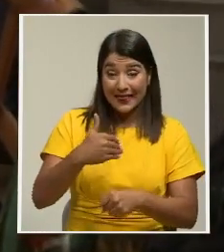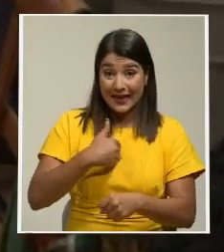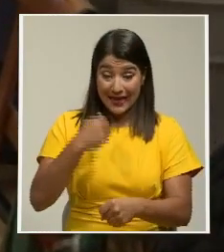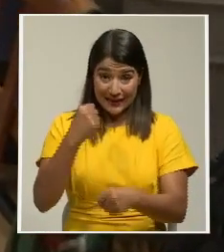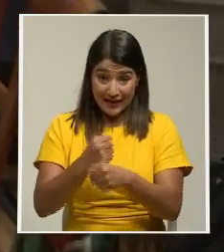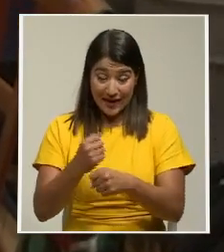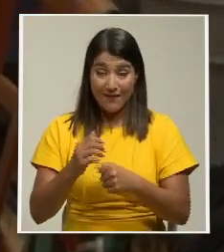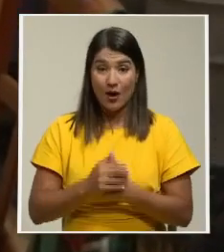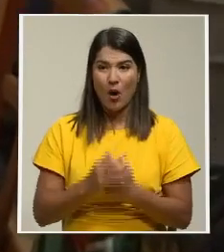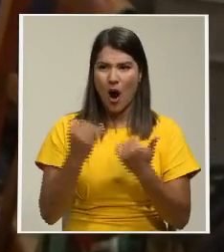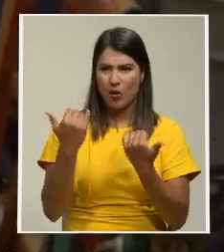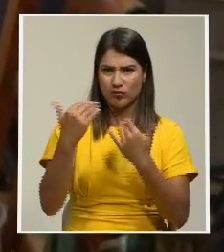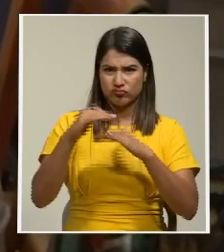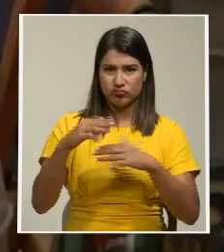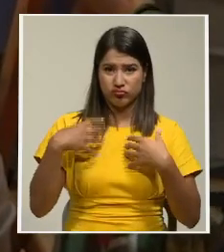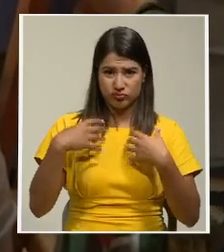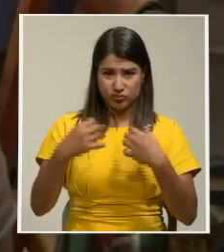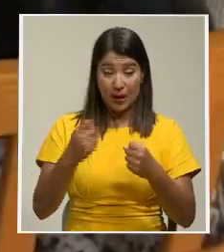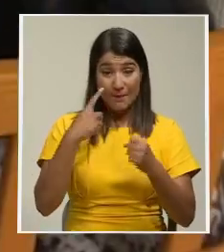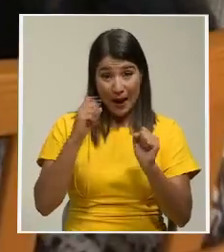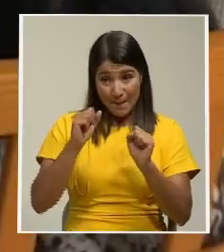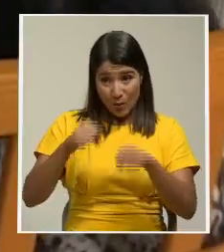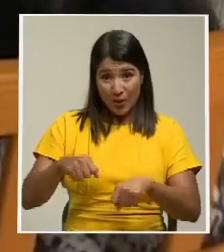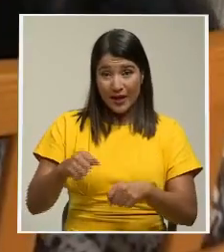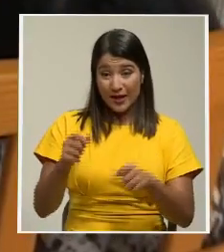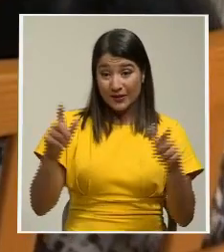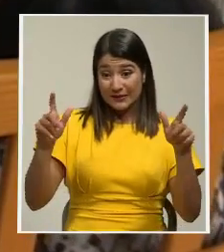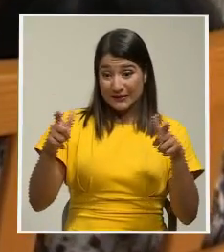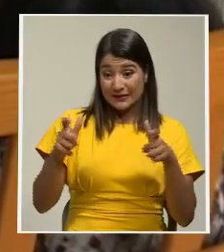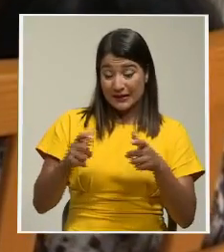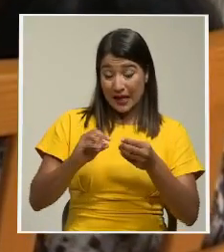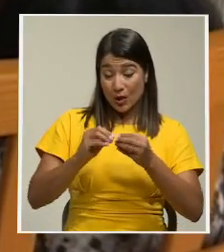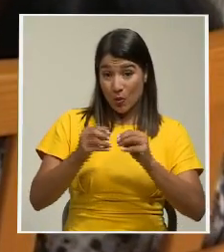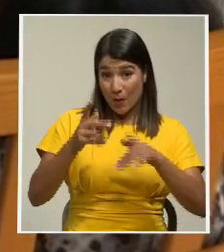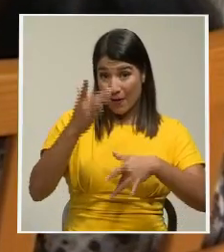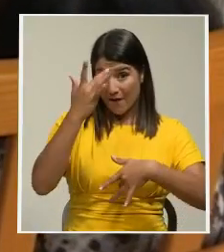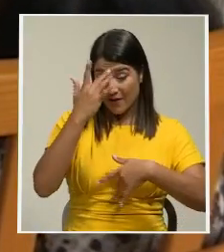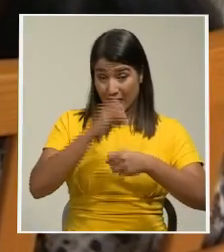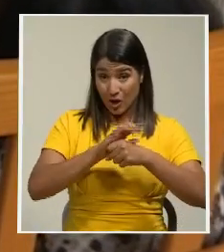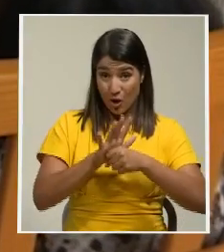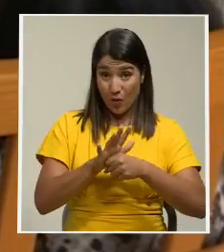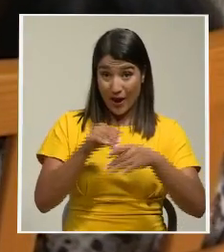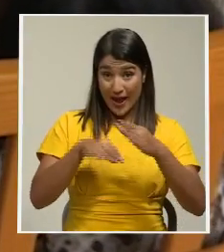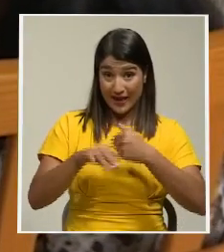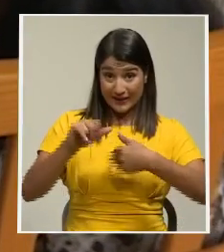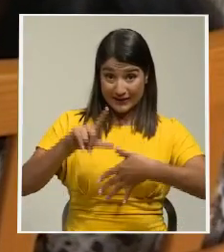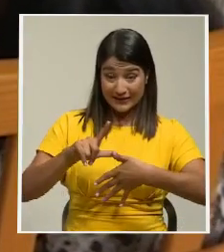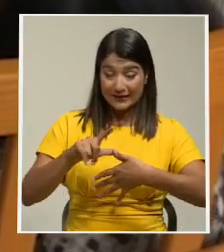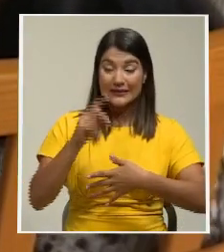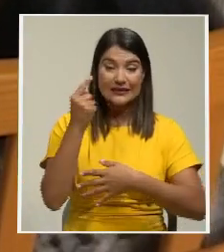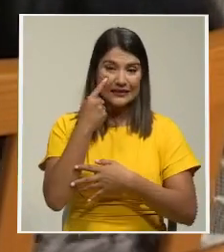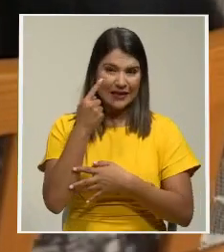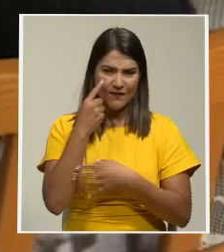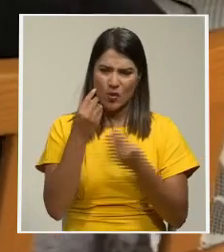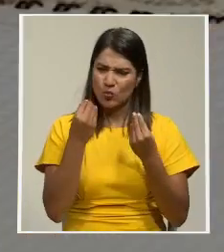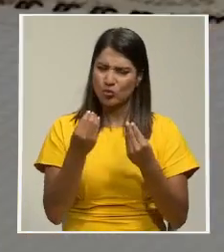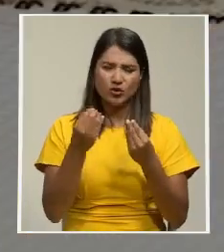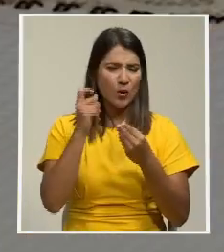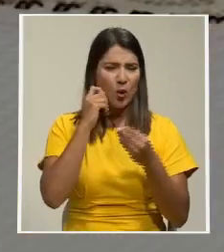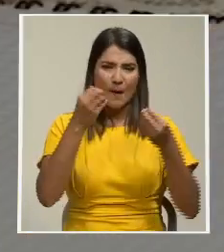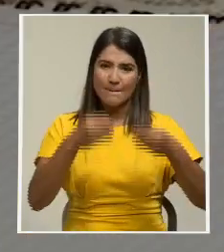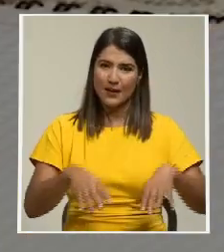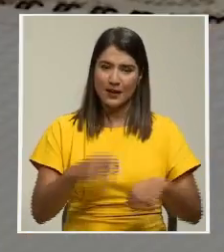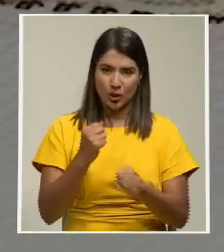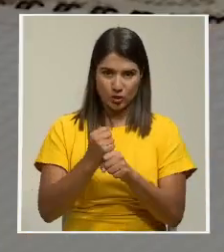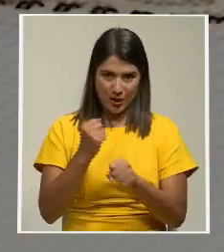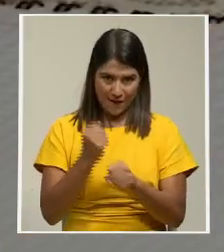restricciones sanitarias impuestas para frenar los contagios de COVID-19 en toda América Latina, se registró una contundente salida de mujeres de la fuerza